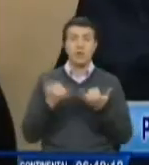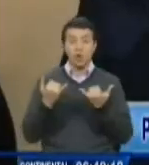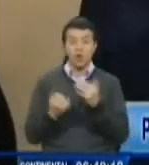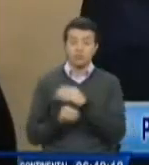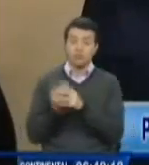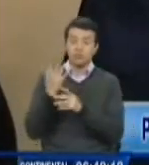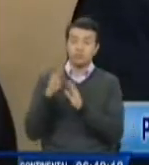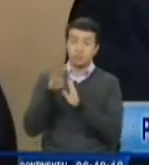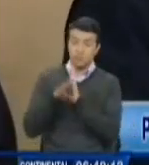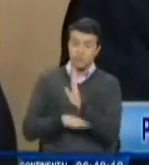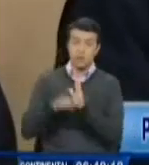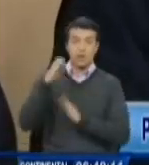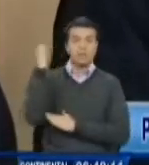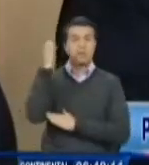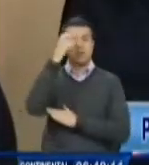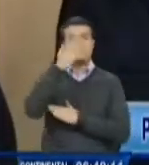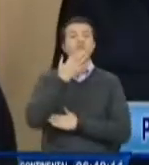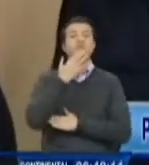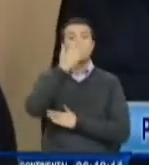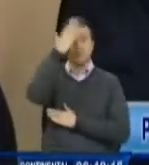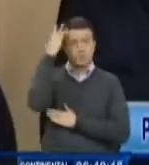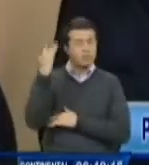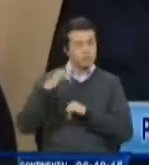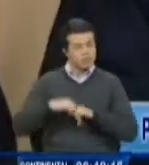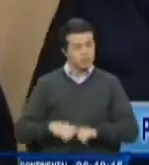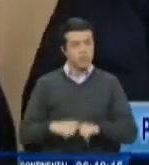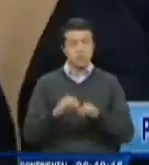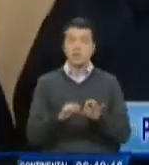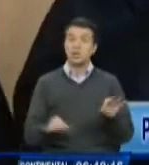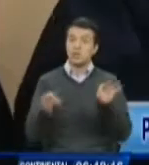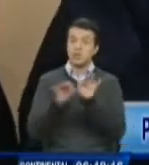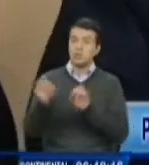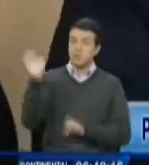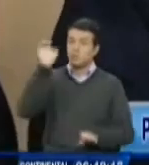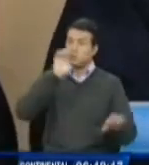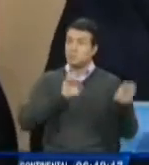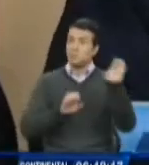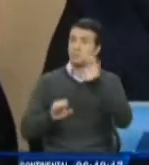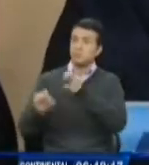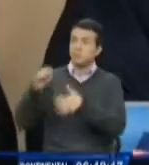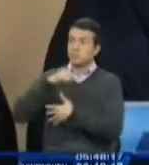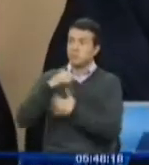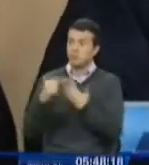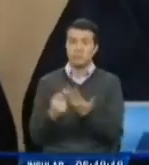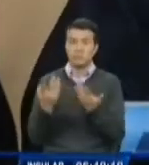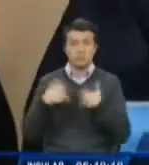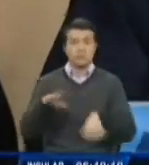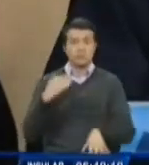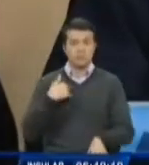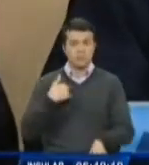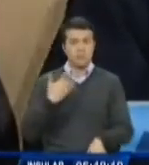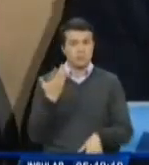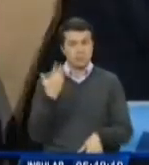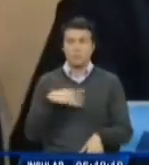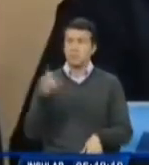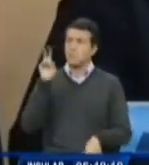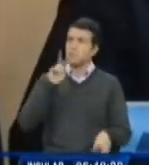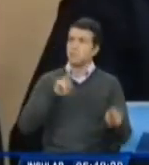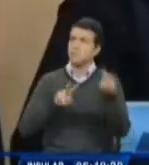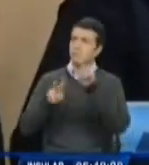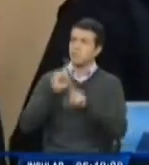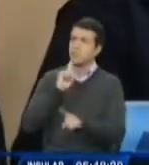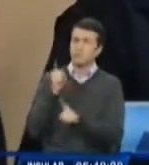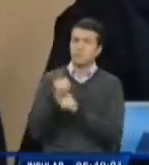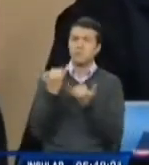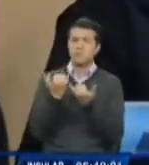la alarma amarilla se mantiene entonces tiene que haber un monitoreo de otras variables o hay existe un monitoreo de otras variables esos